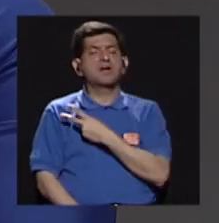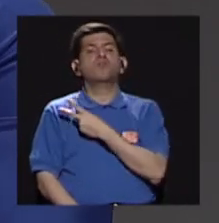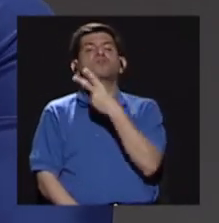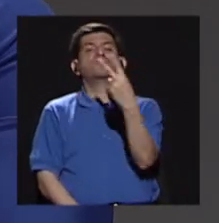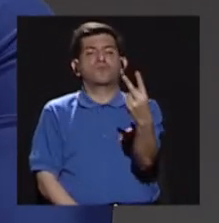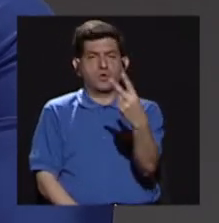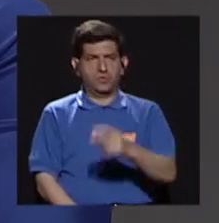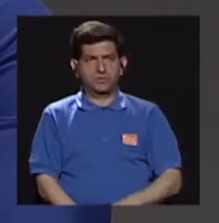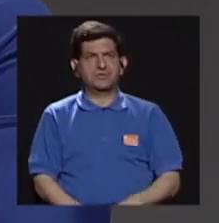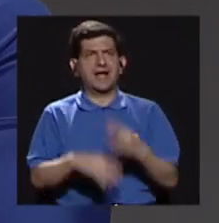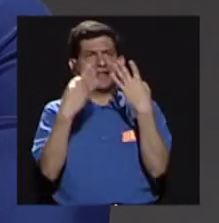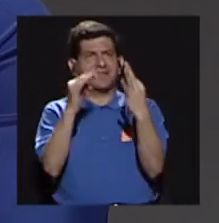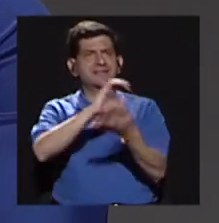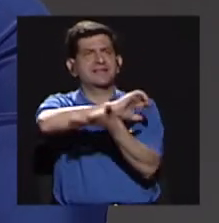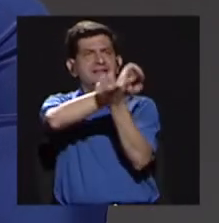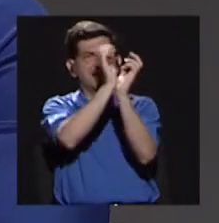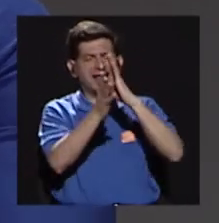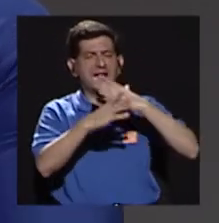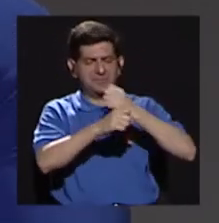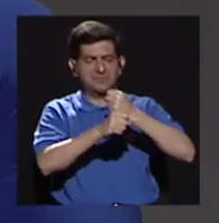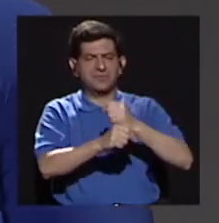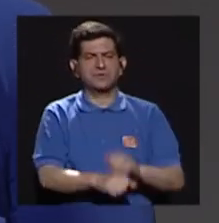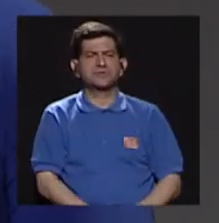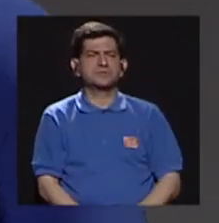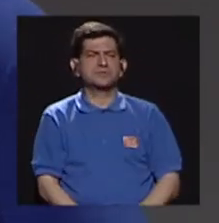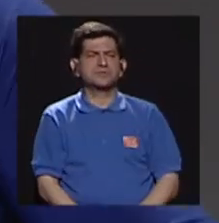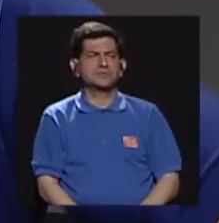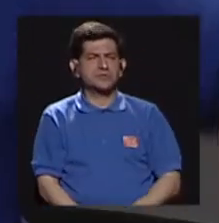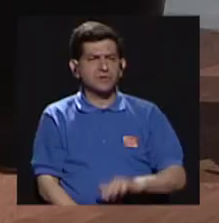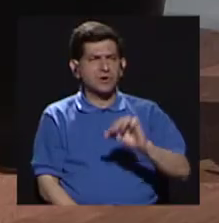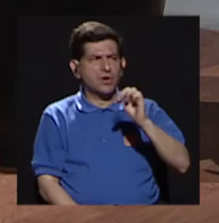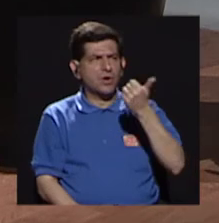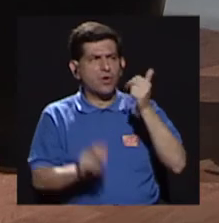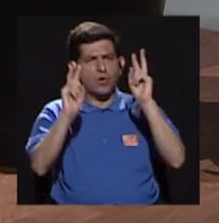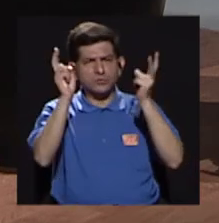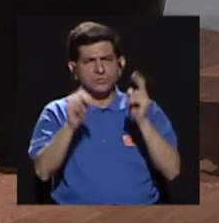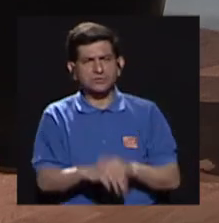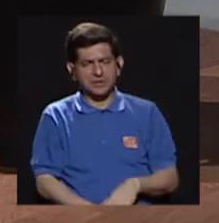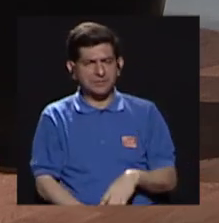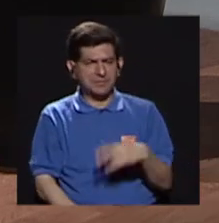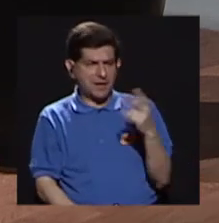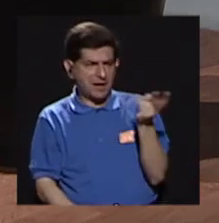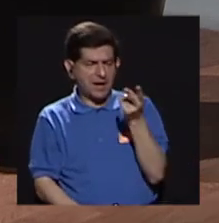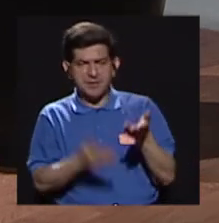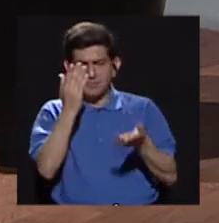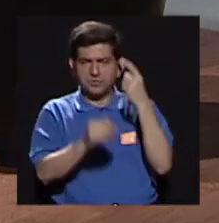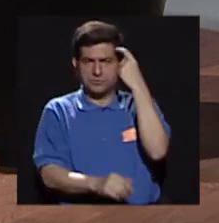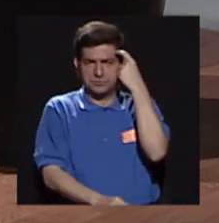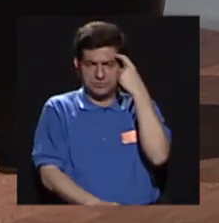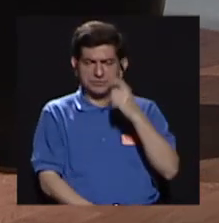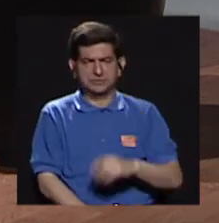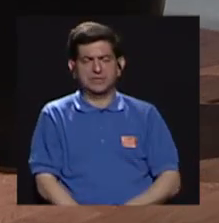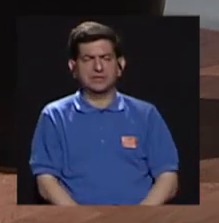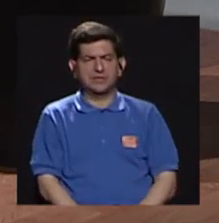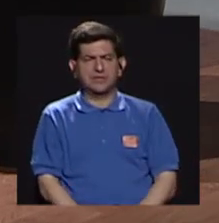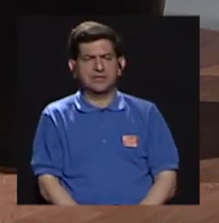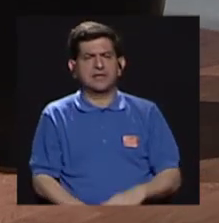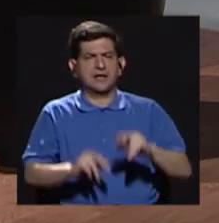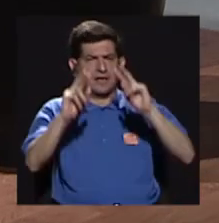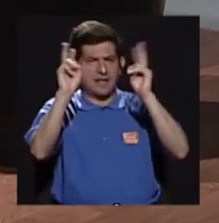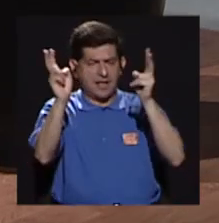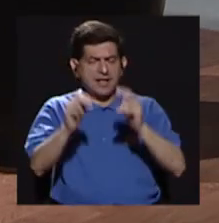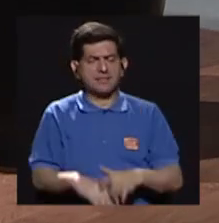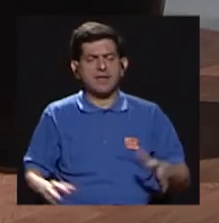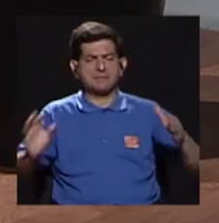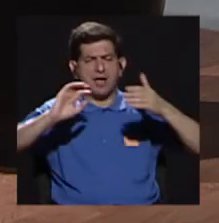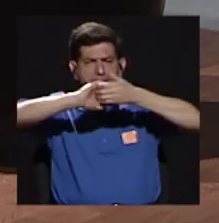de llevar esos cambios adelante otro tema bullicio y gloria me parece es en el tema este de las